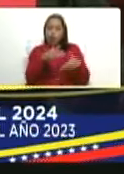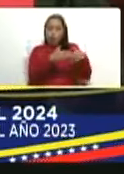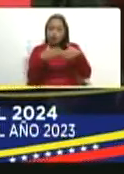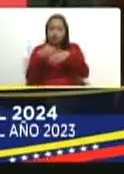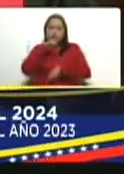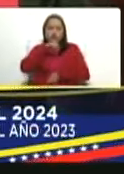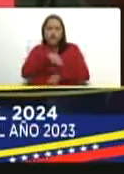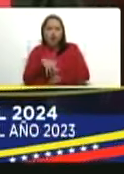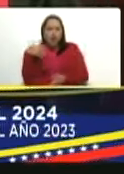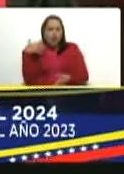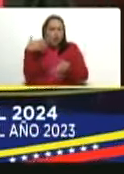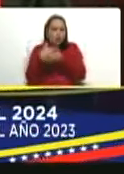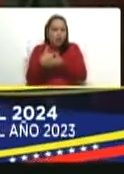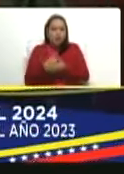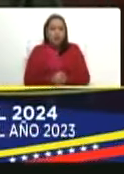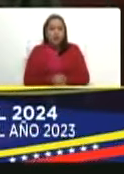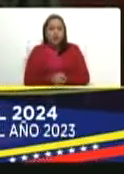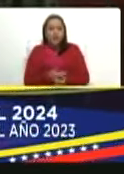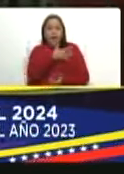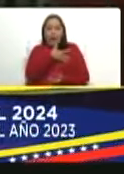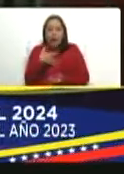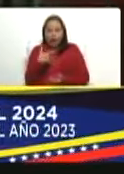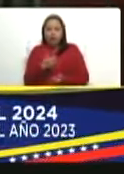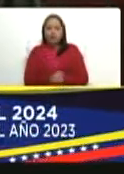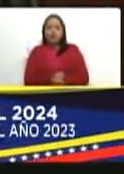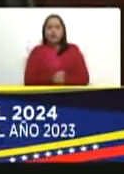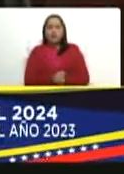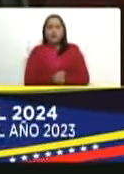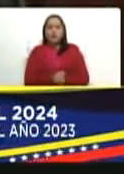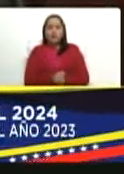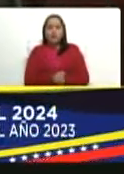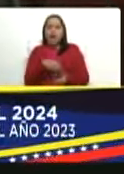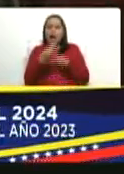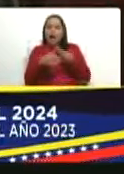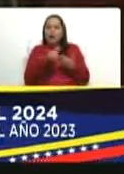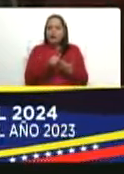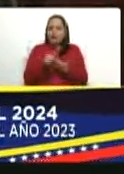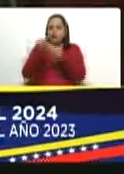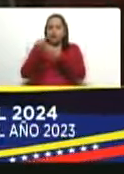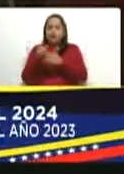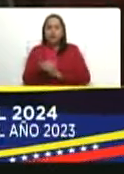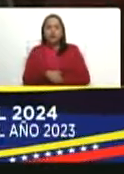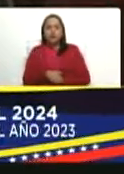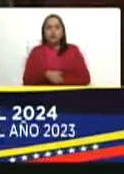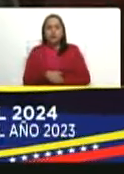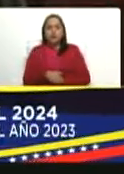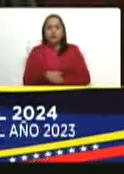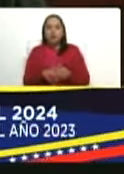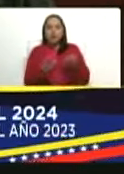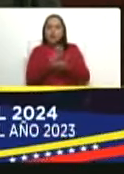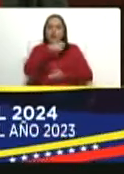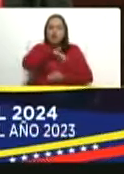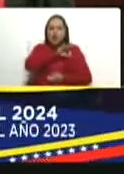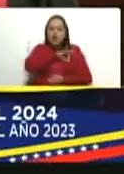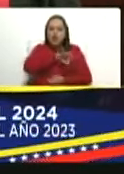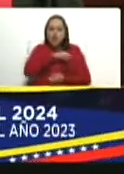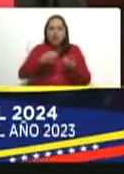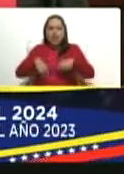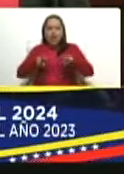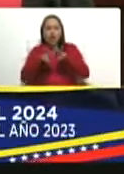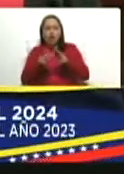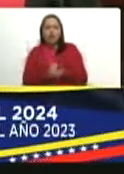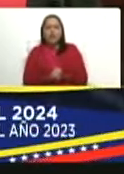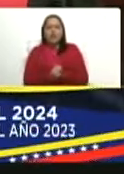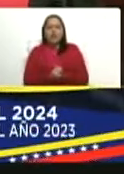históricos que pretenden acreditarse como guía hegemónica, es decir, social, moral, intelectual de la